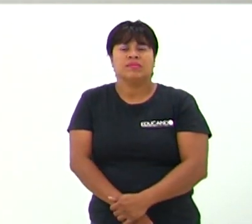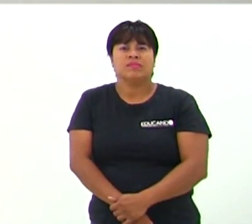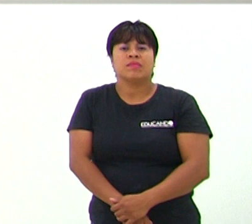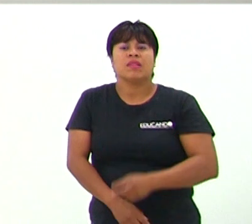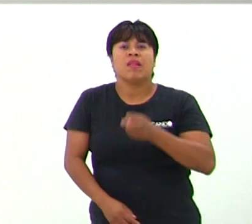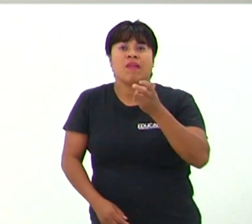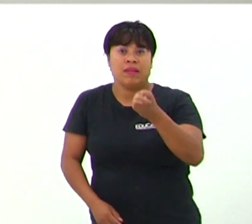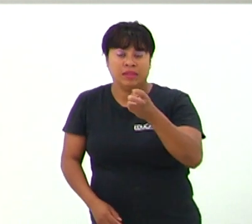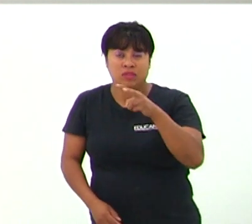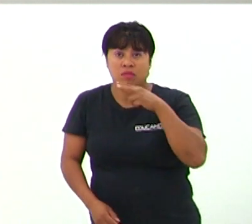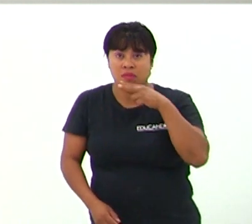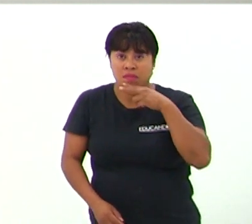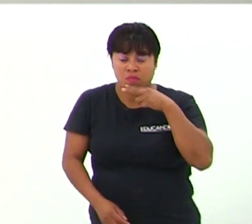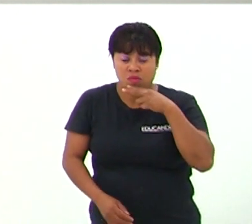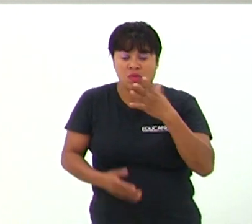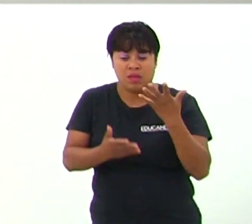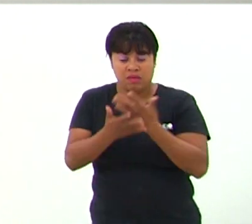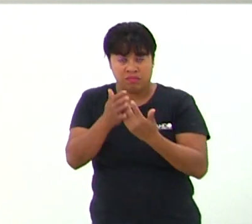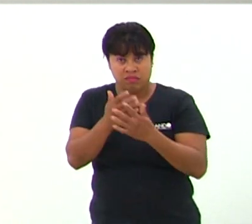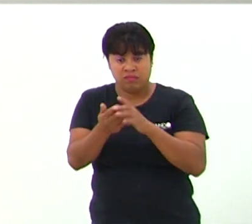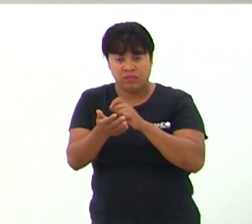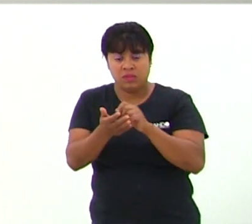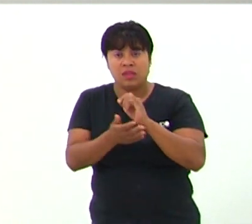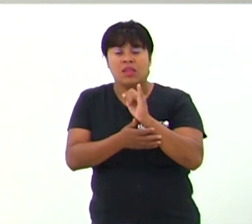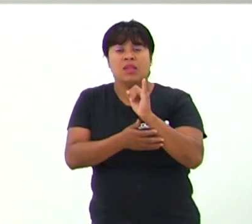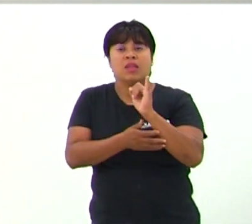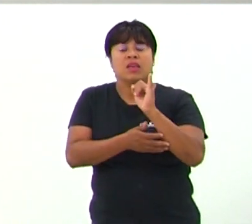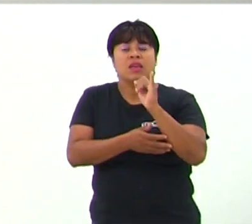Es un verbo conjugado en modo